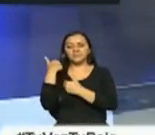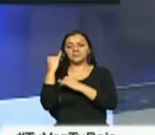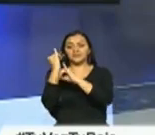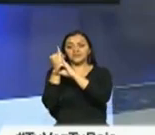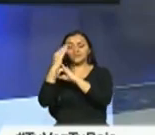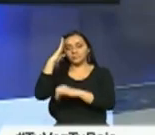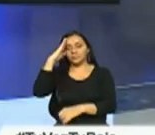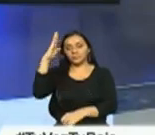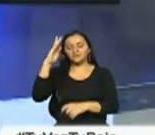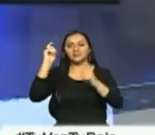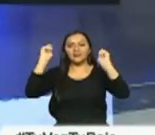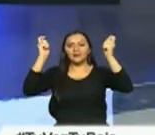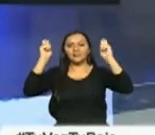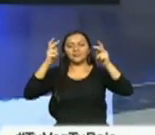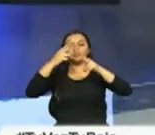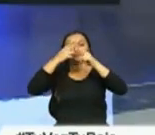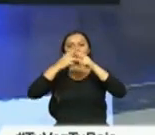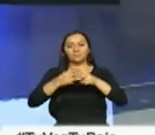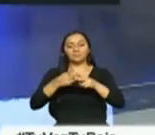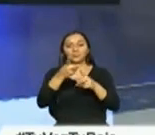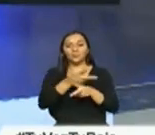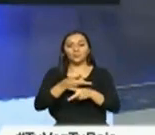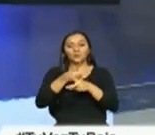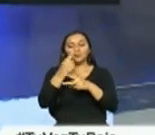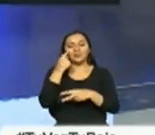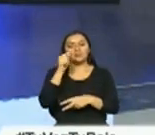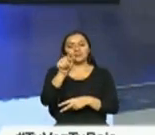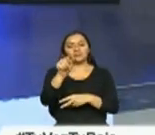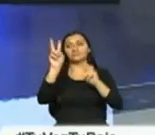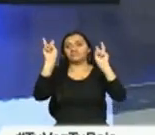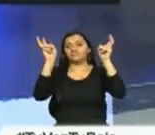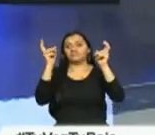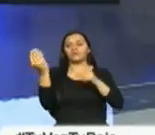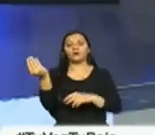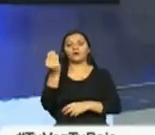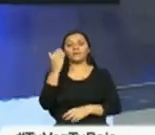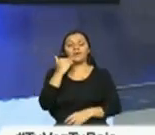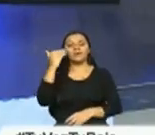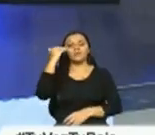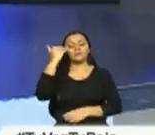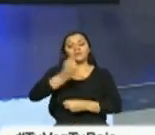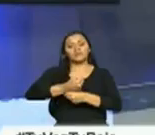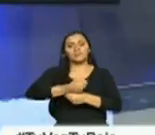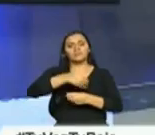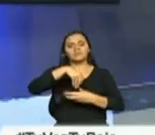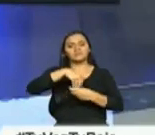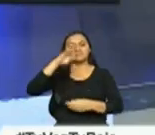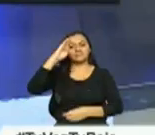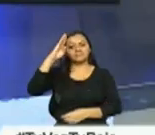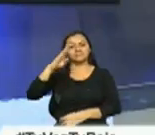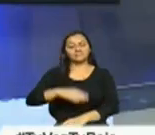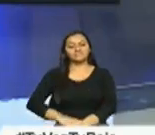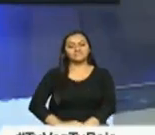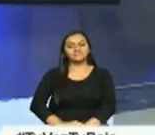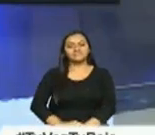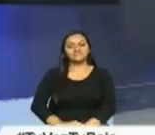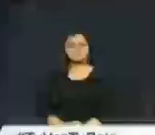lanzaron la campaña denominada Cuidando de Ti. Jóvenes y adultos pudieron conocer la labor que realizan los uniformados.